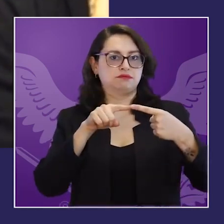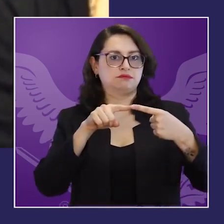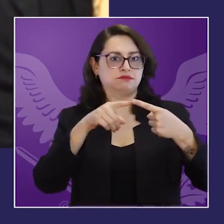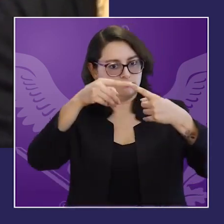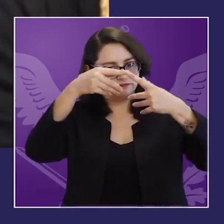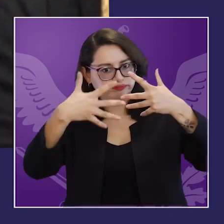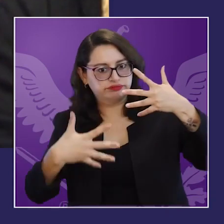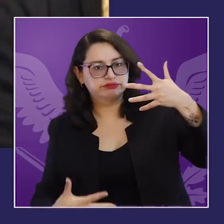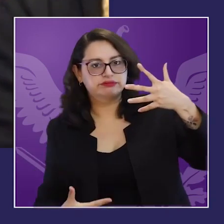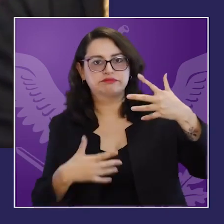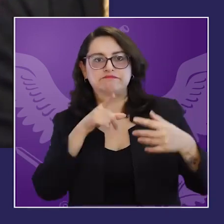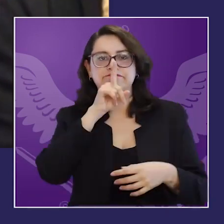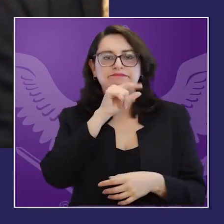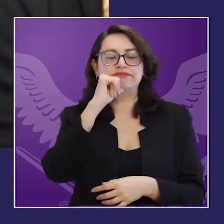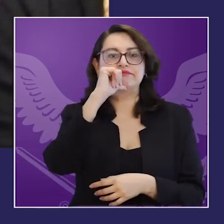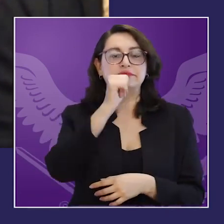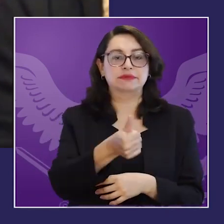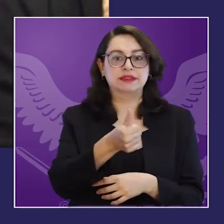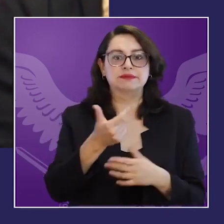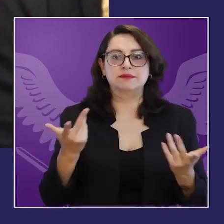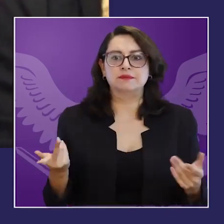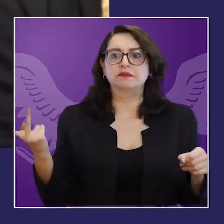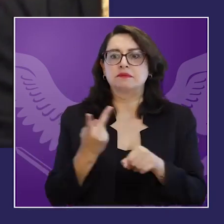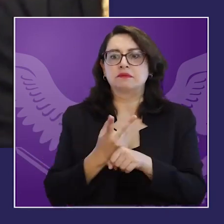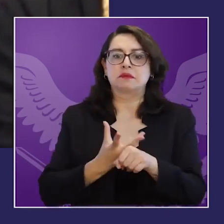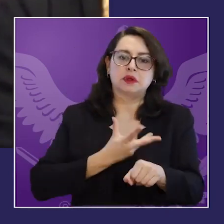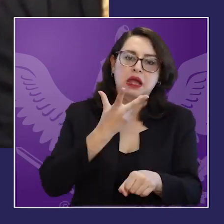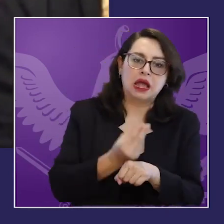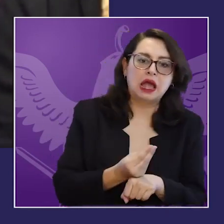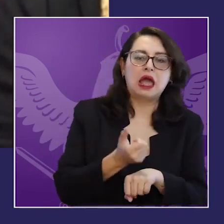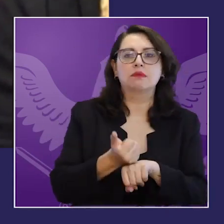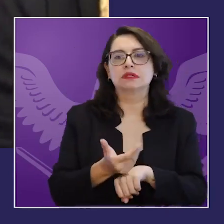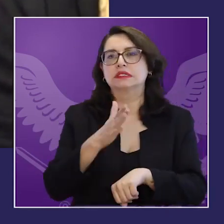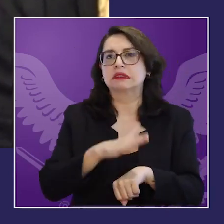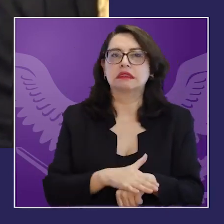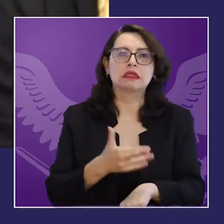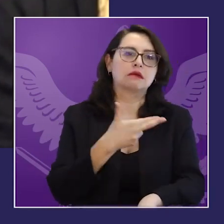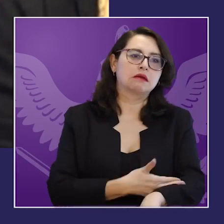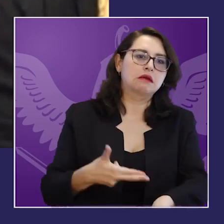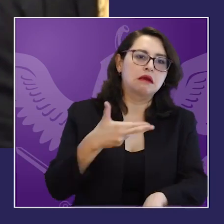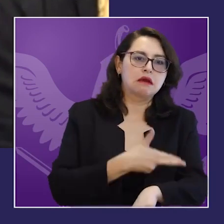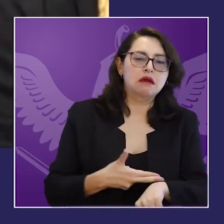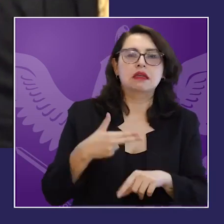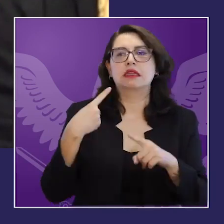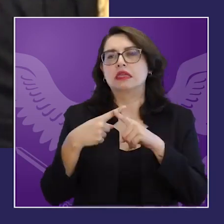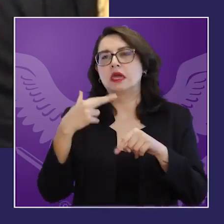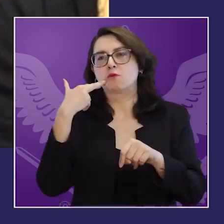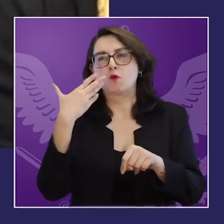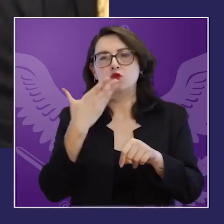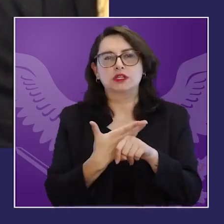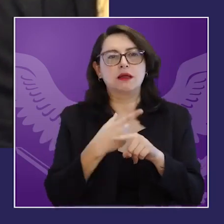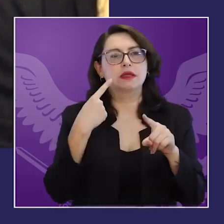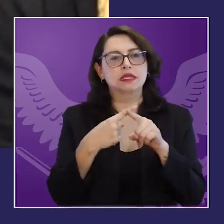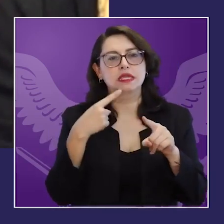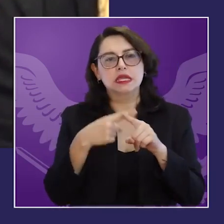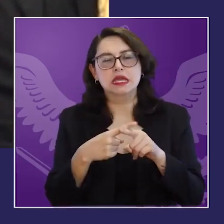reparación administrativa, aquella reparación civil que pasa por los daños y perjuicios, que tiene que ver con una mirada de responsabilidad